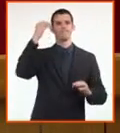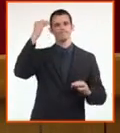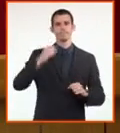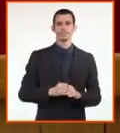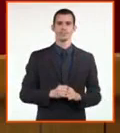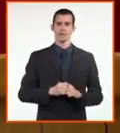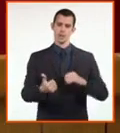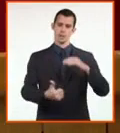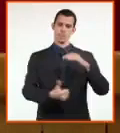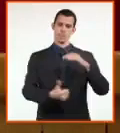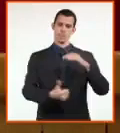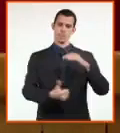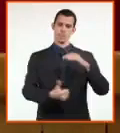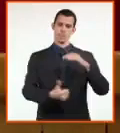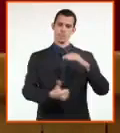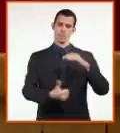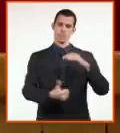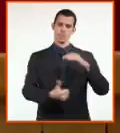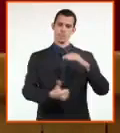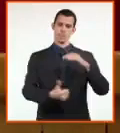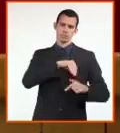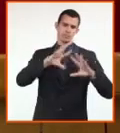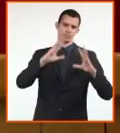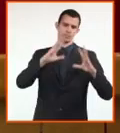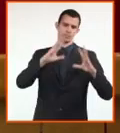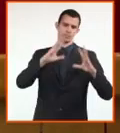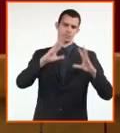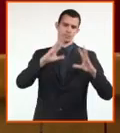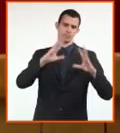Comité Central del Partido y Presidente de la República,